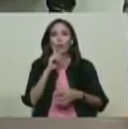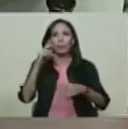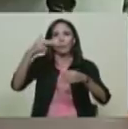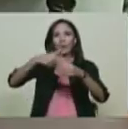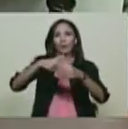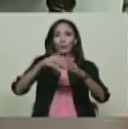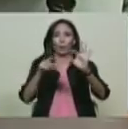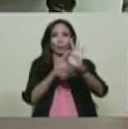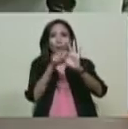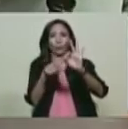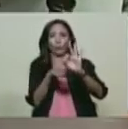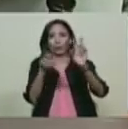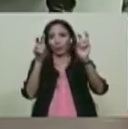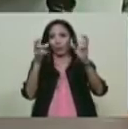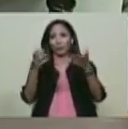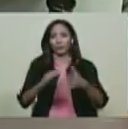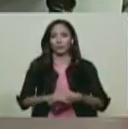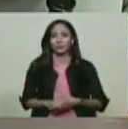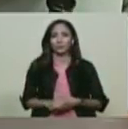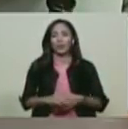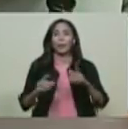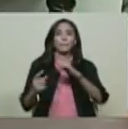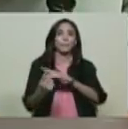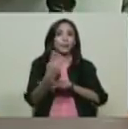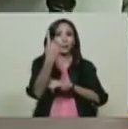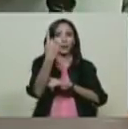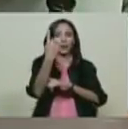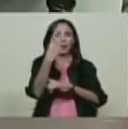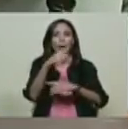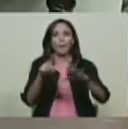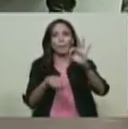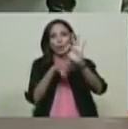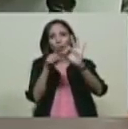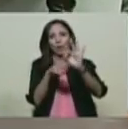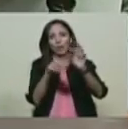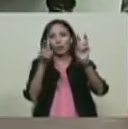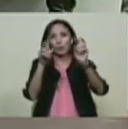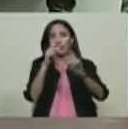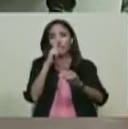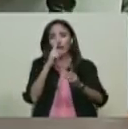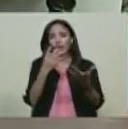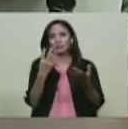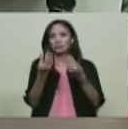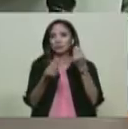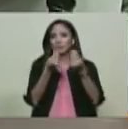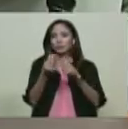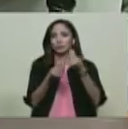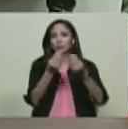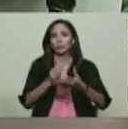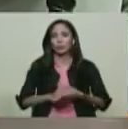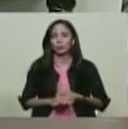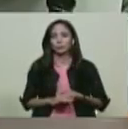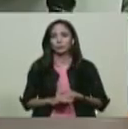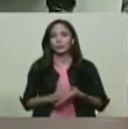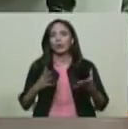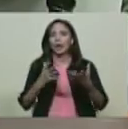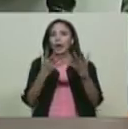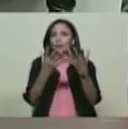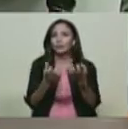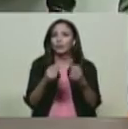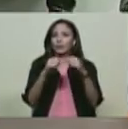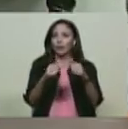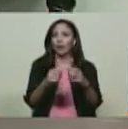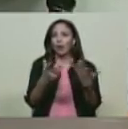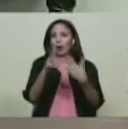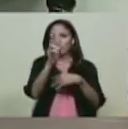Petro, que es la primera moneda creada desde el sustento de un Estado nacional